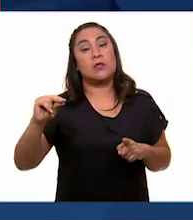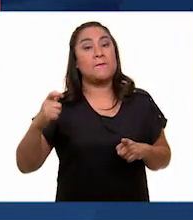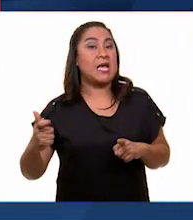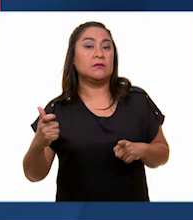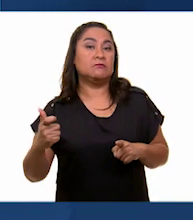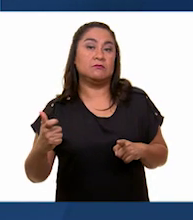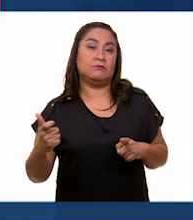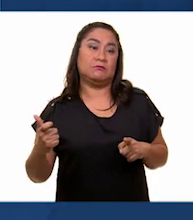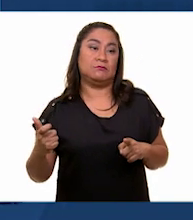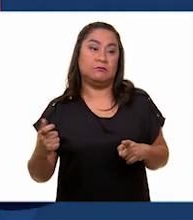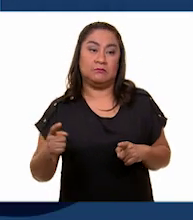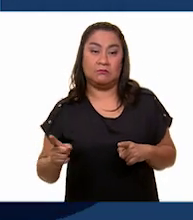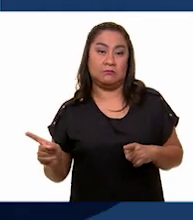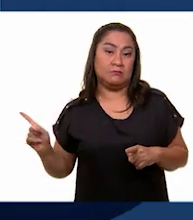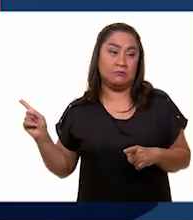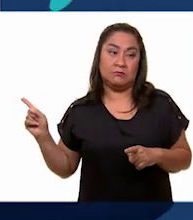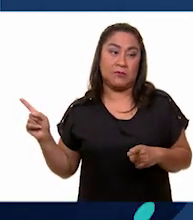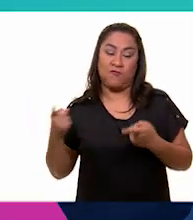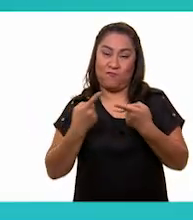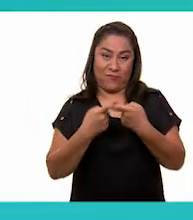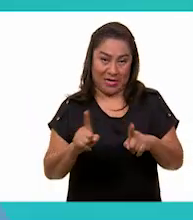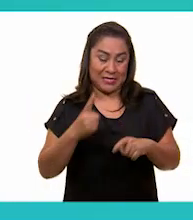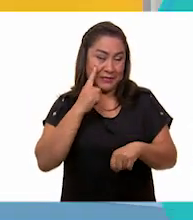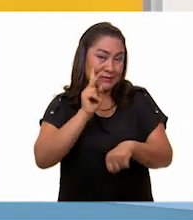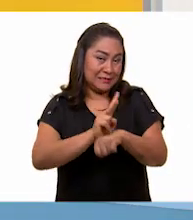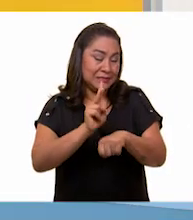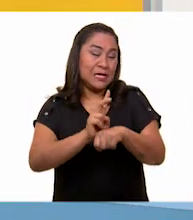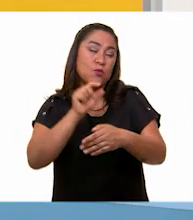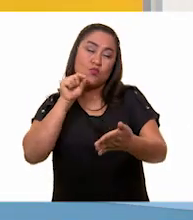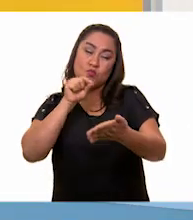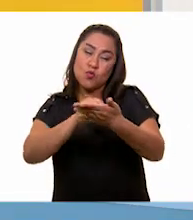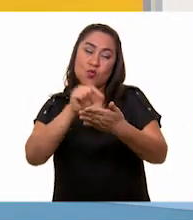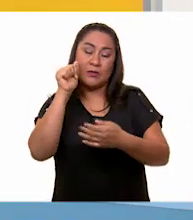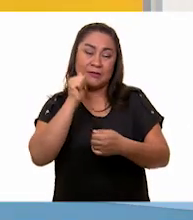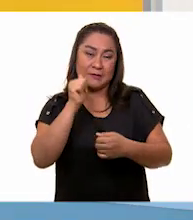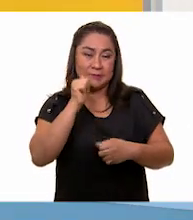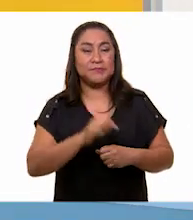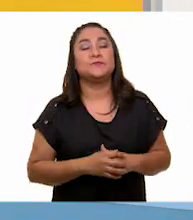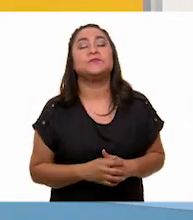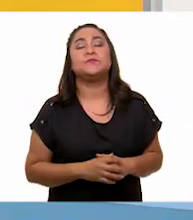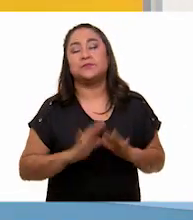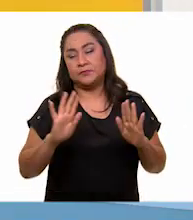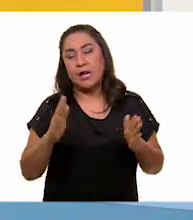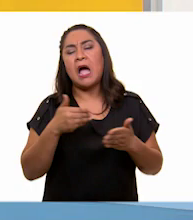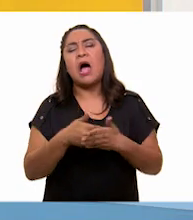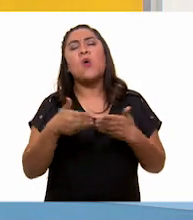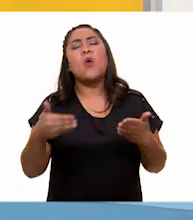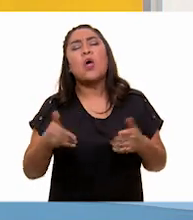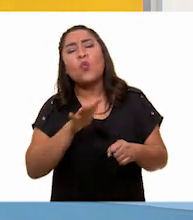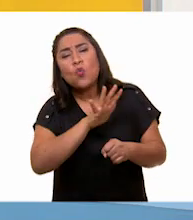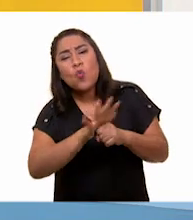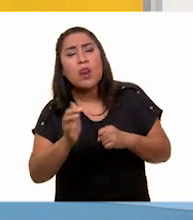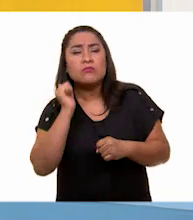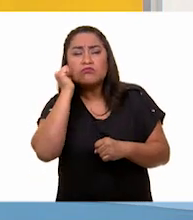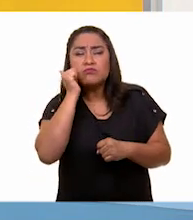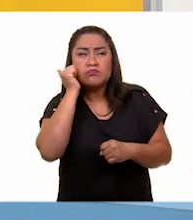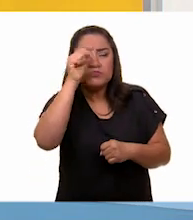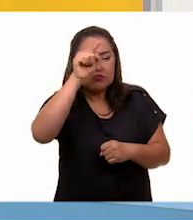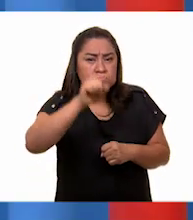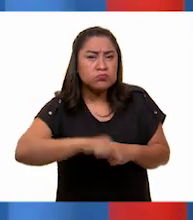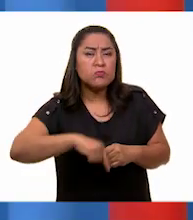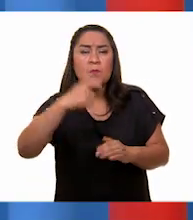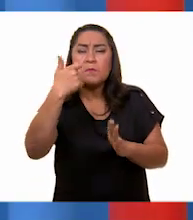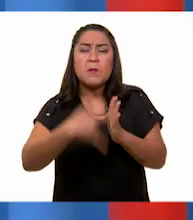pesos. Uh-huh. Ahora busquemos la respuesta a la pregunta. ¿Cuál es la oferta que más nos